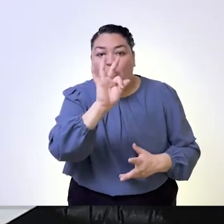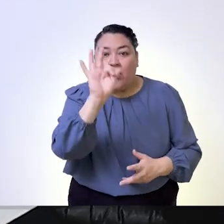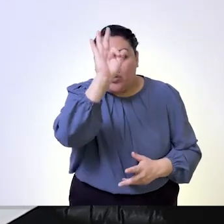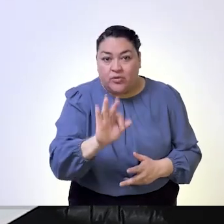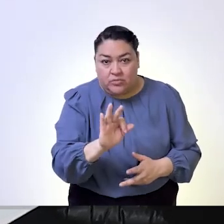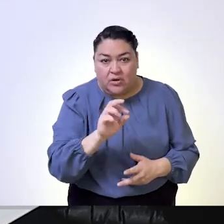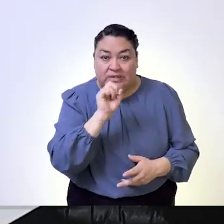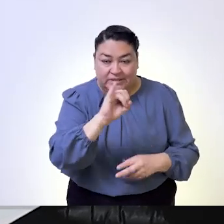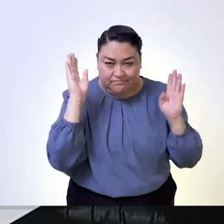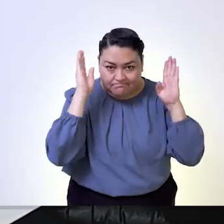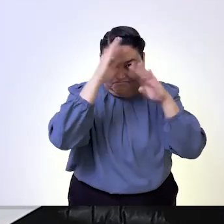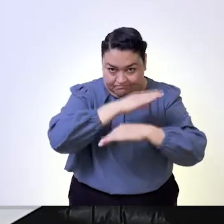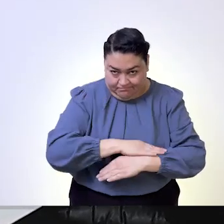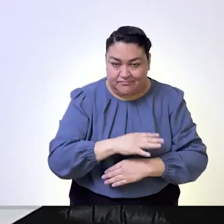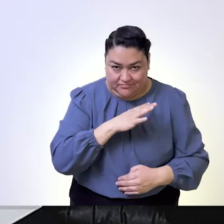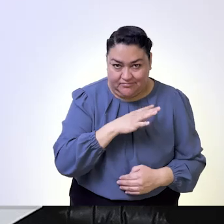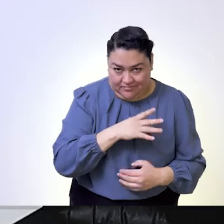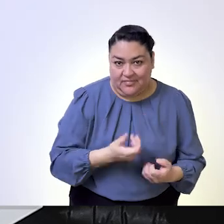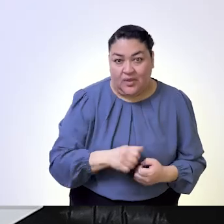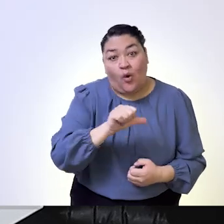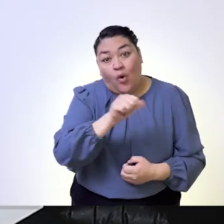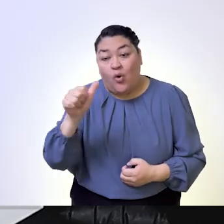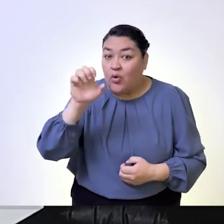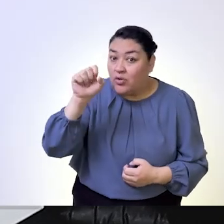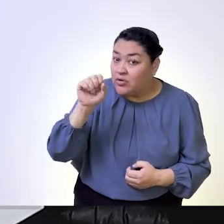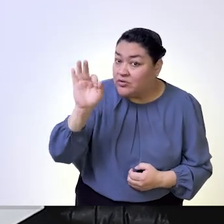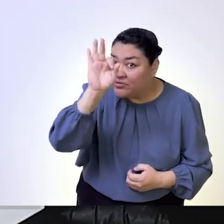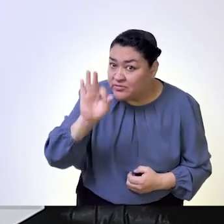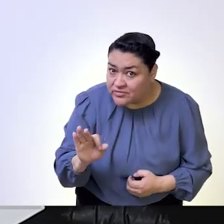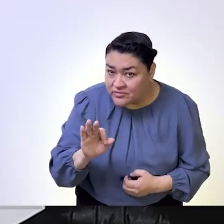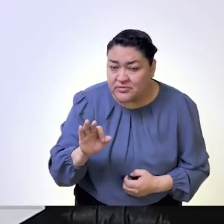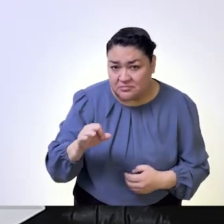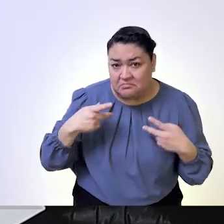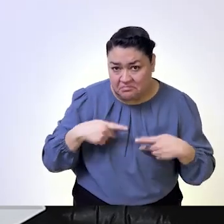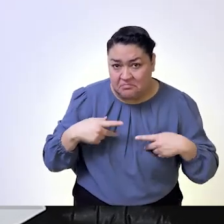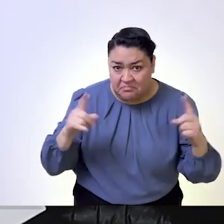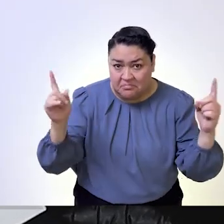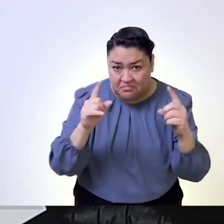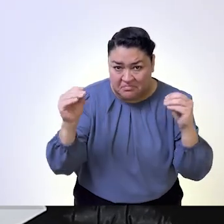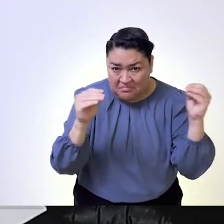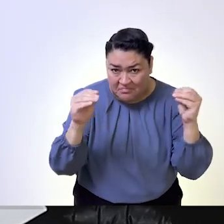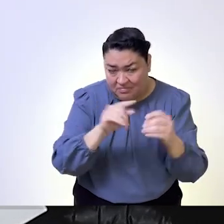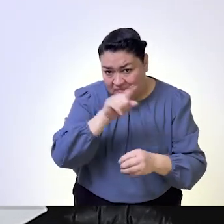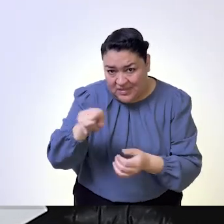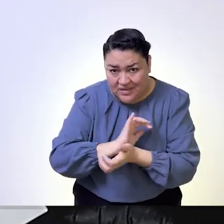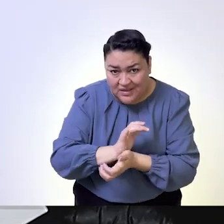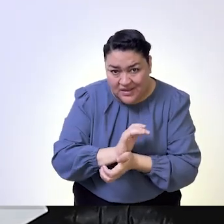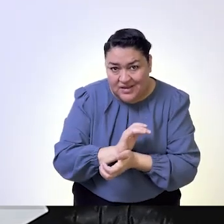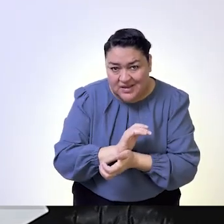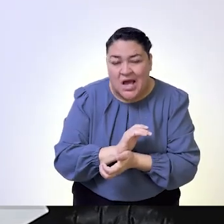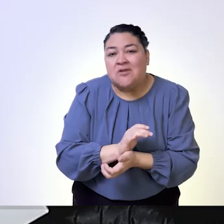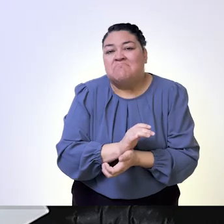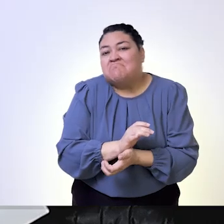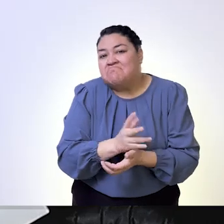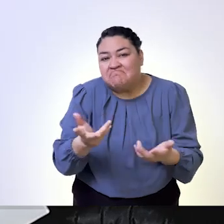grueso de los asuntos que mayormente recibíamos, que es un 60% de temas entre particulares, vemos